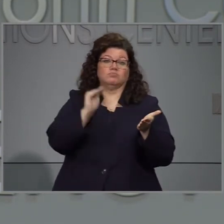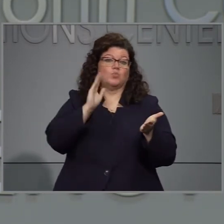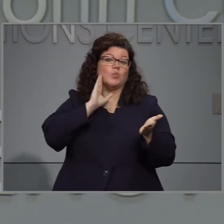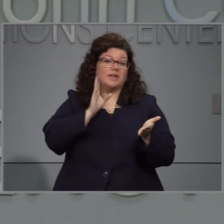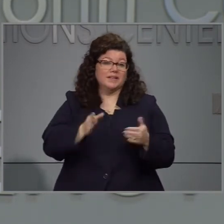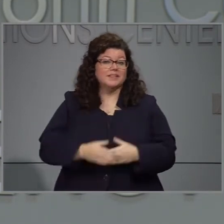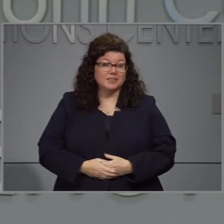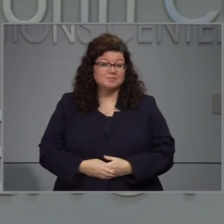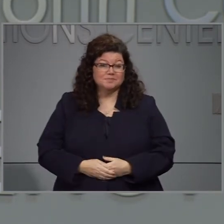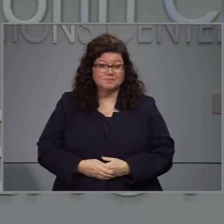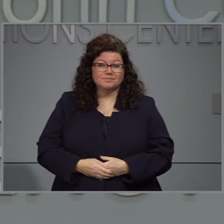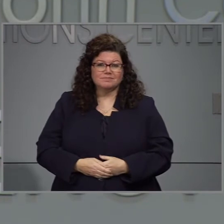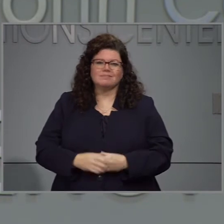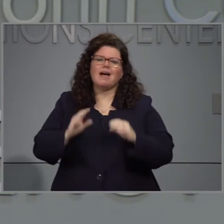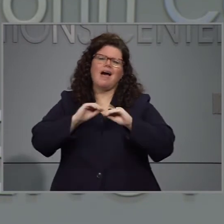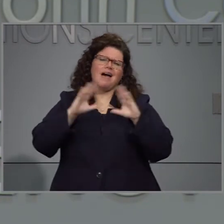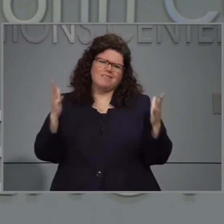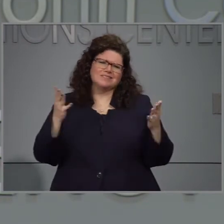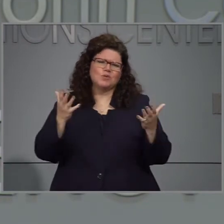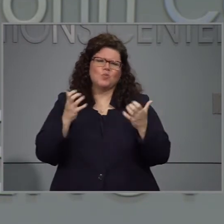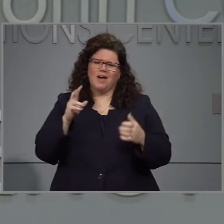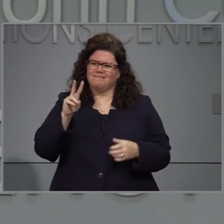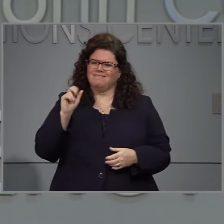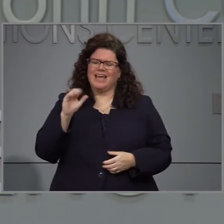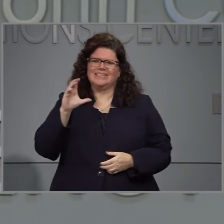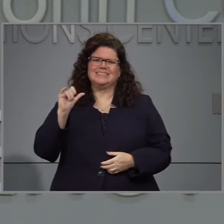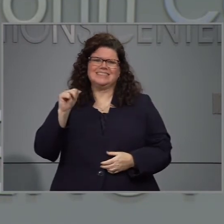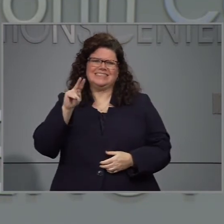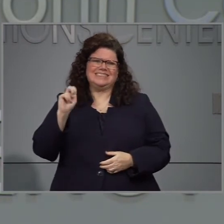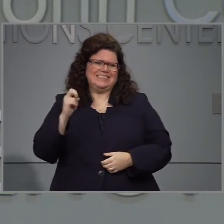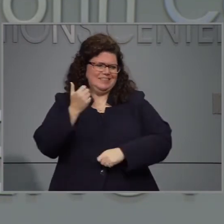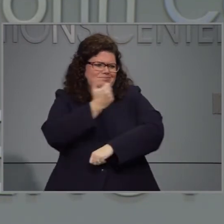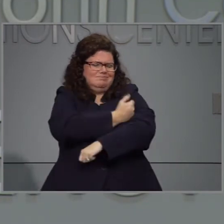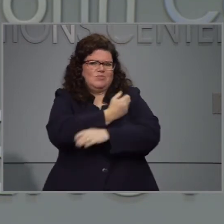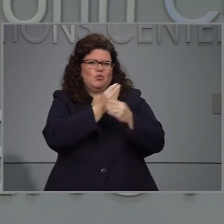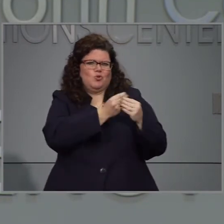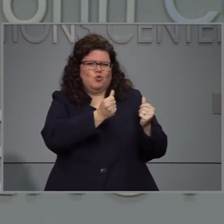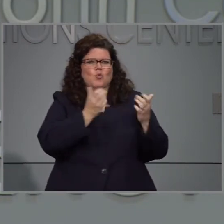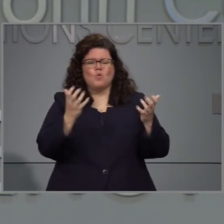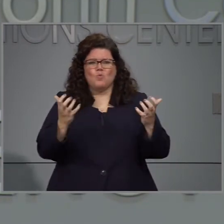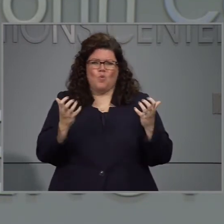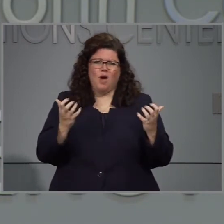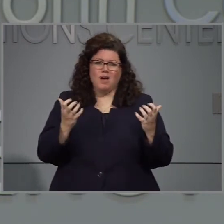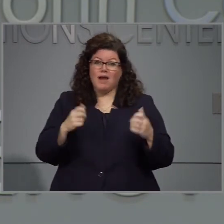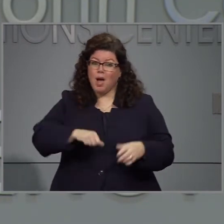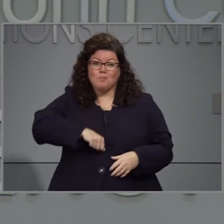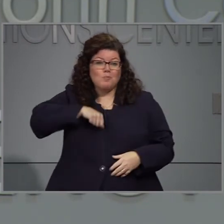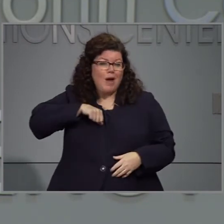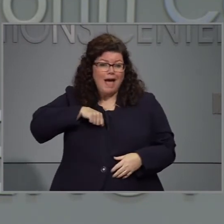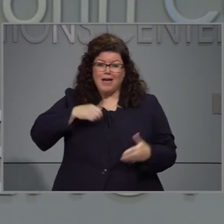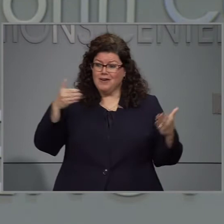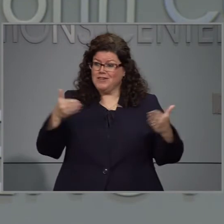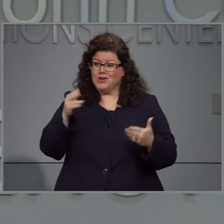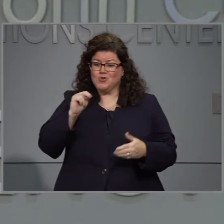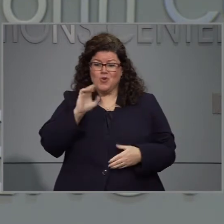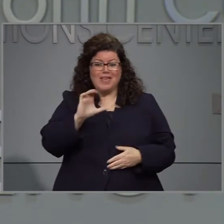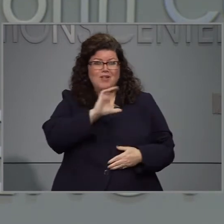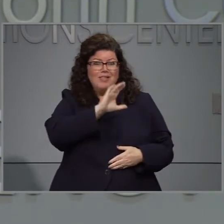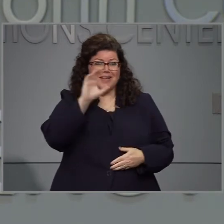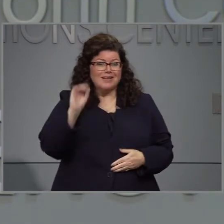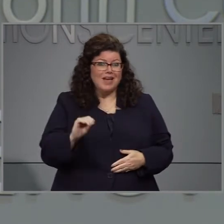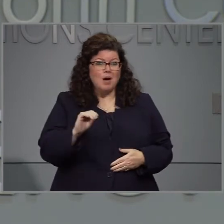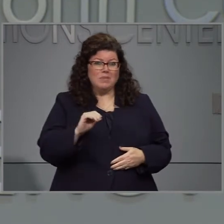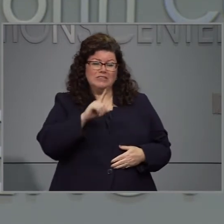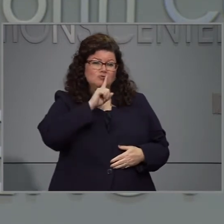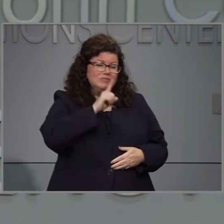podemos reducir estas cifras. Obviamente, todos queremos una vacuna. Estoy muy orgulloso que las personas en Carolina del Norte y las empresas